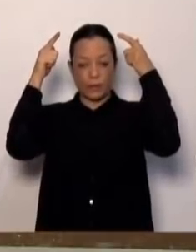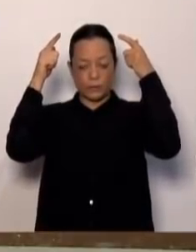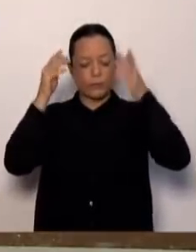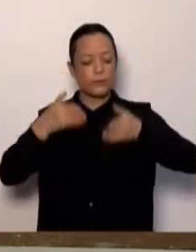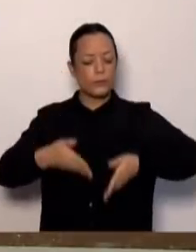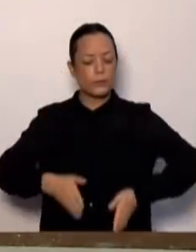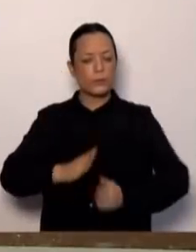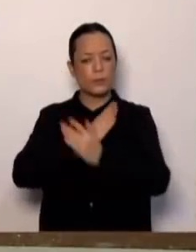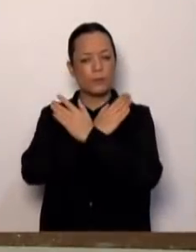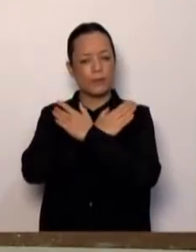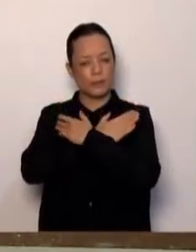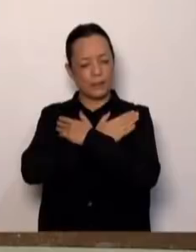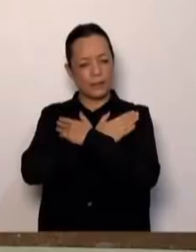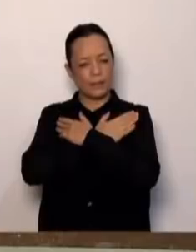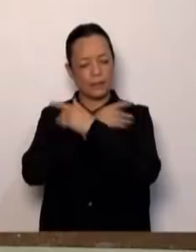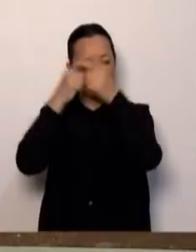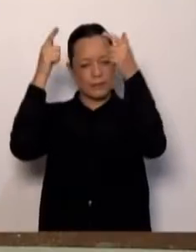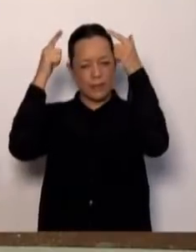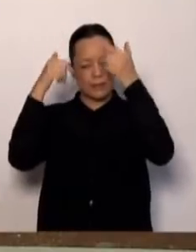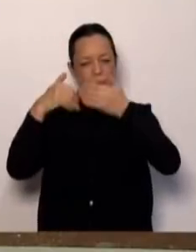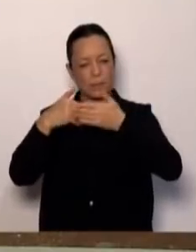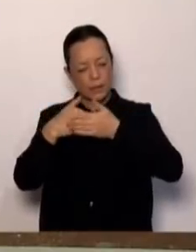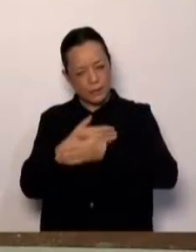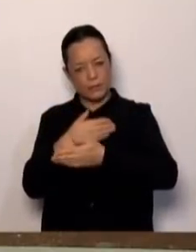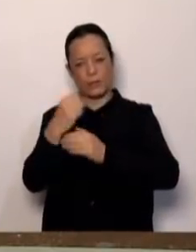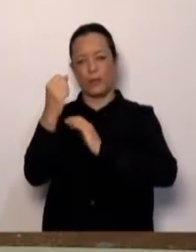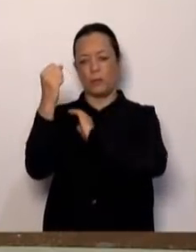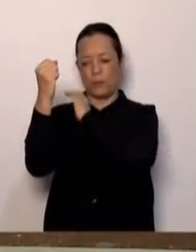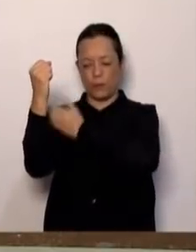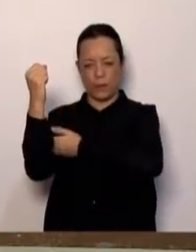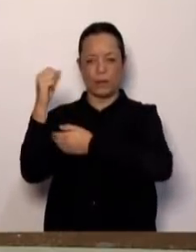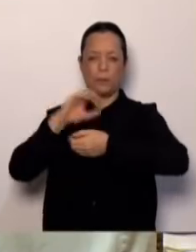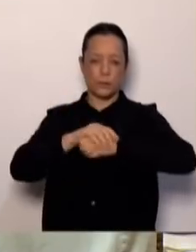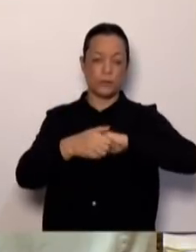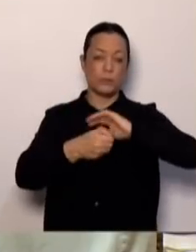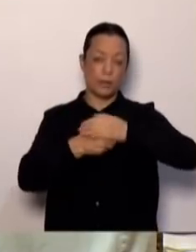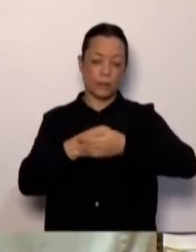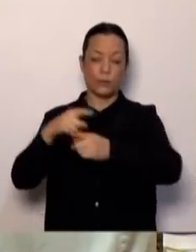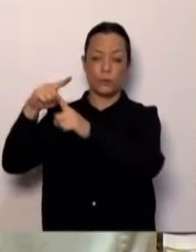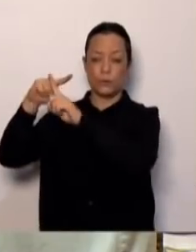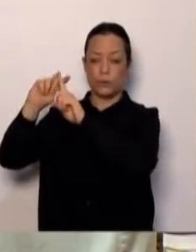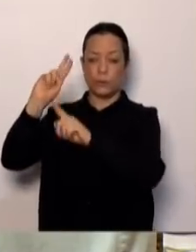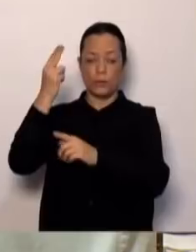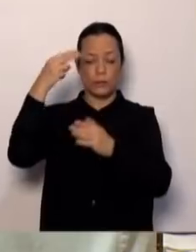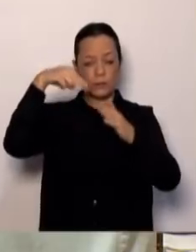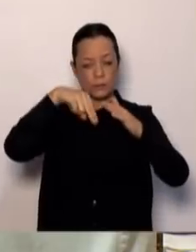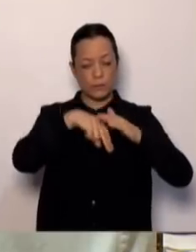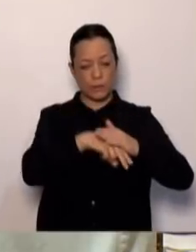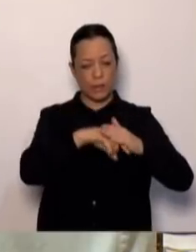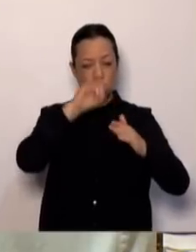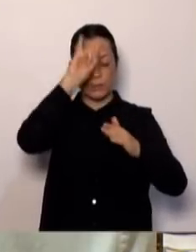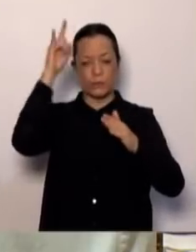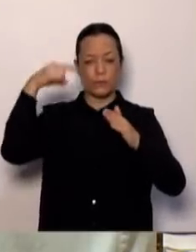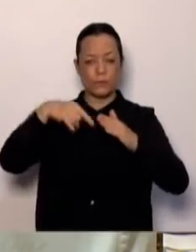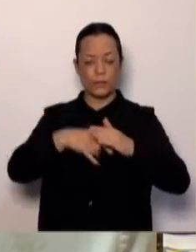de Santa María Virgen, padeció bajo el poder de Poncio Pilatos, fue crucificado, muerto y sepultado,